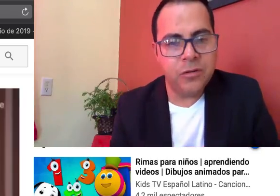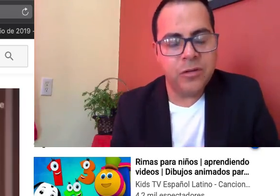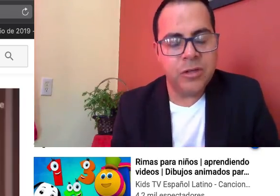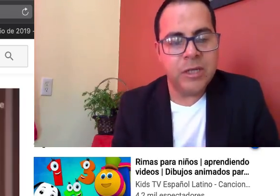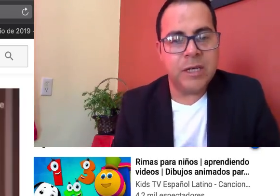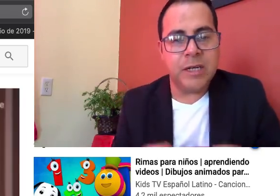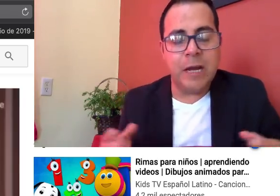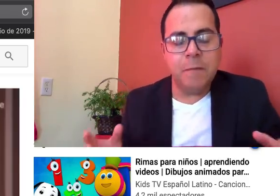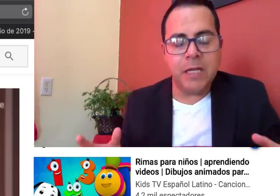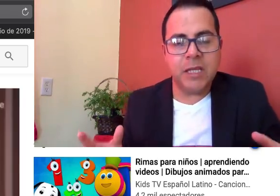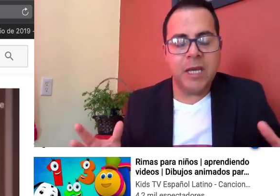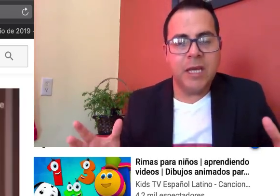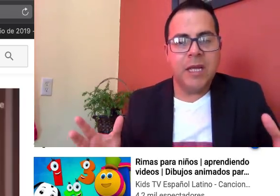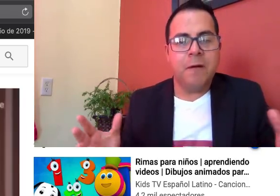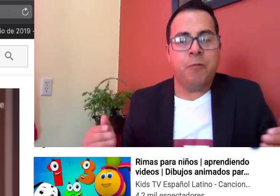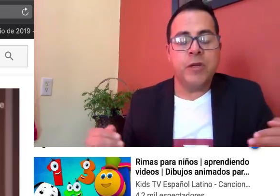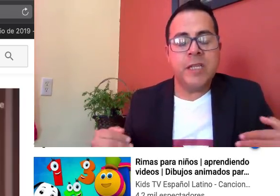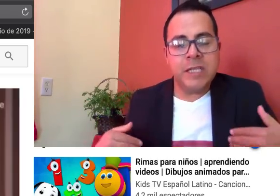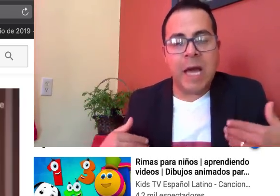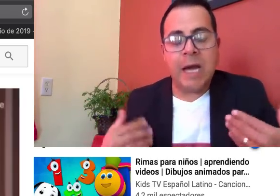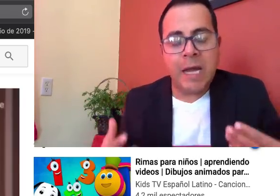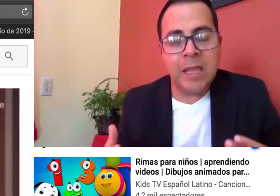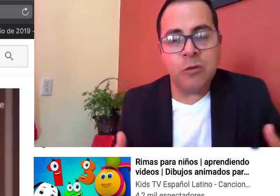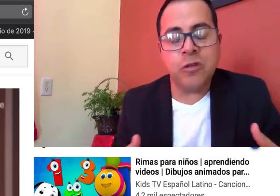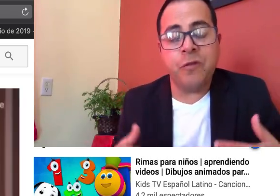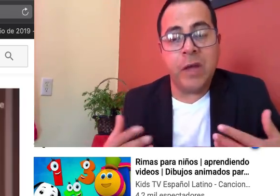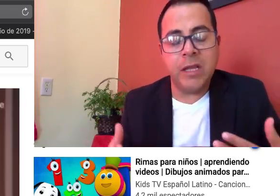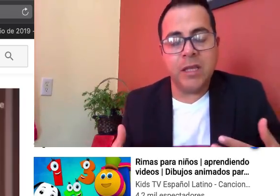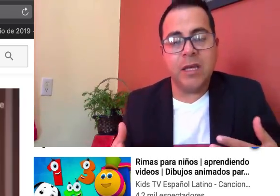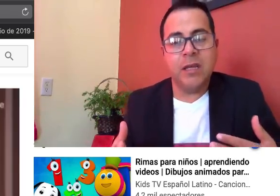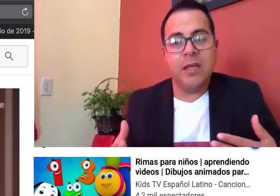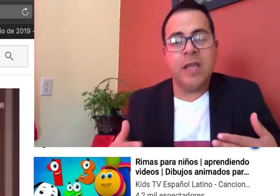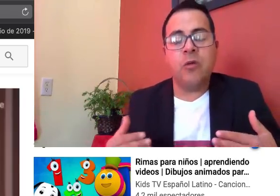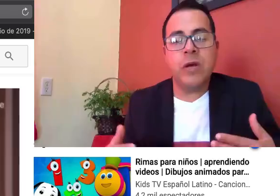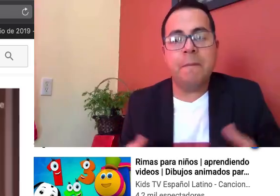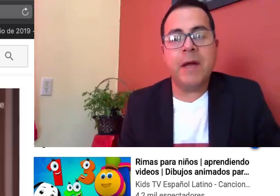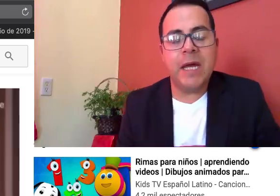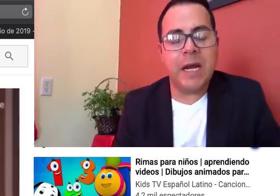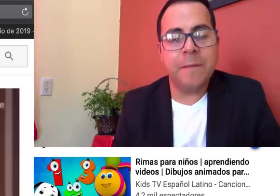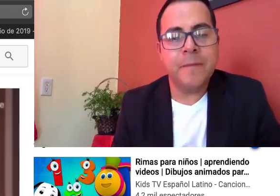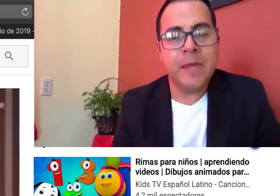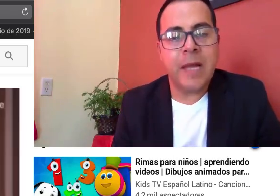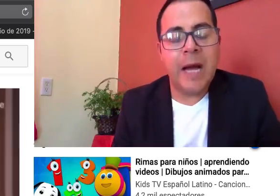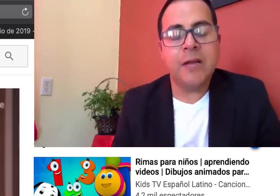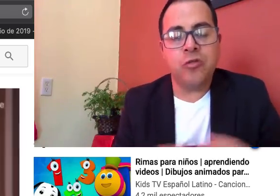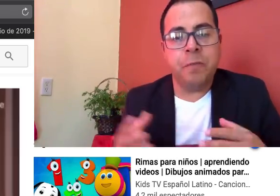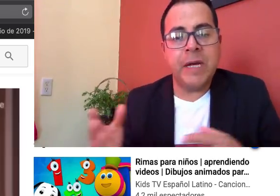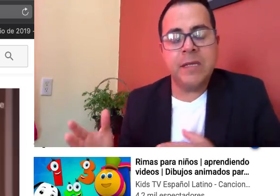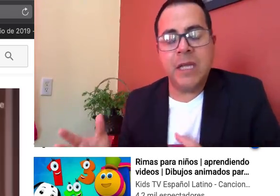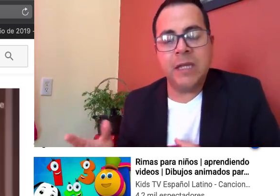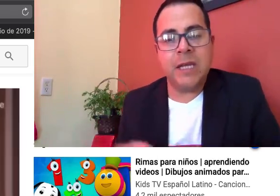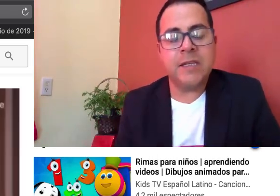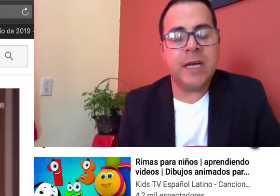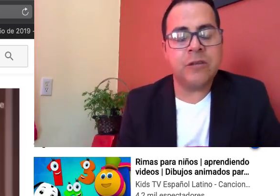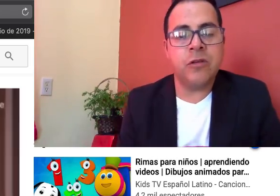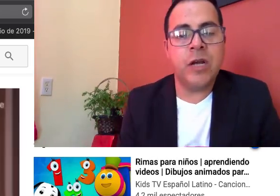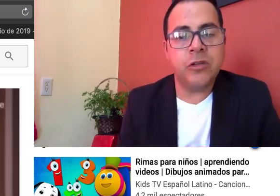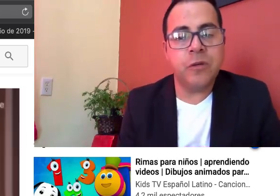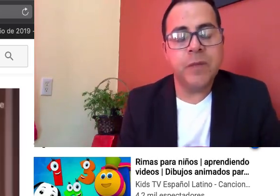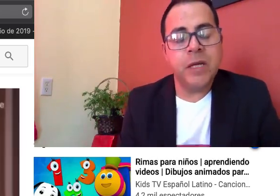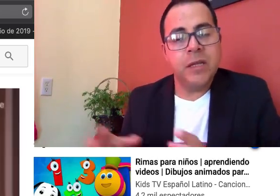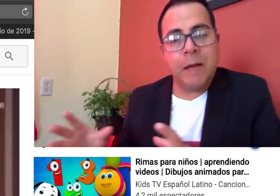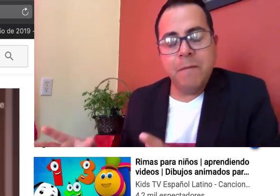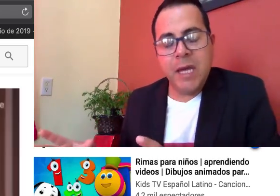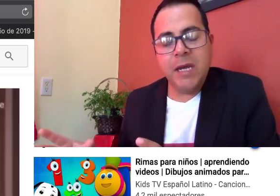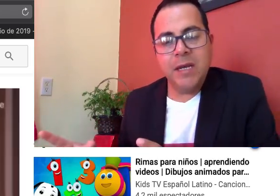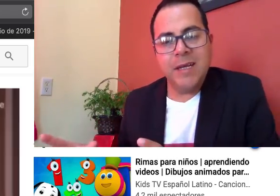México, realmente, pues si se agrede o se ofende de alguna manera a su presidente, en este caso Donald